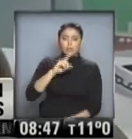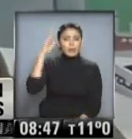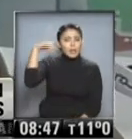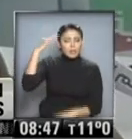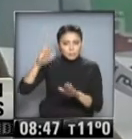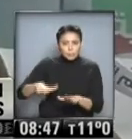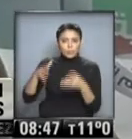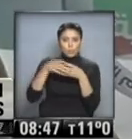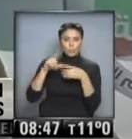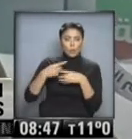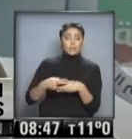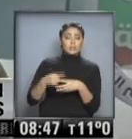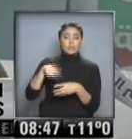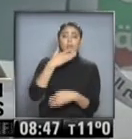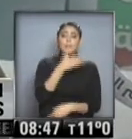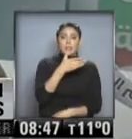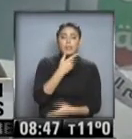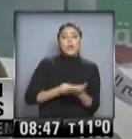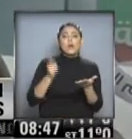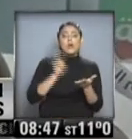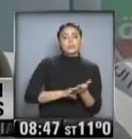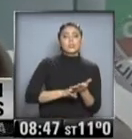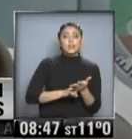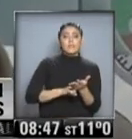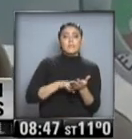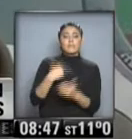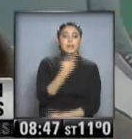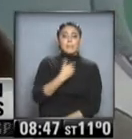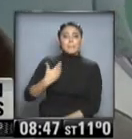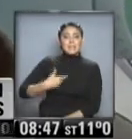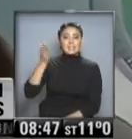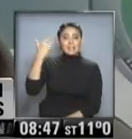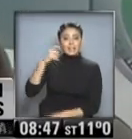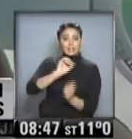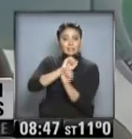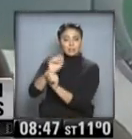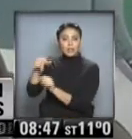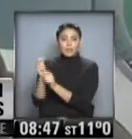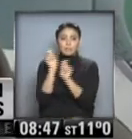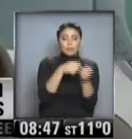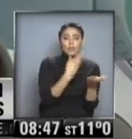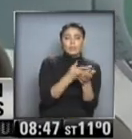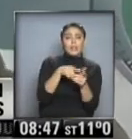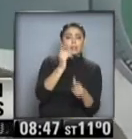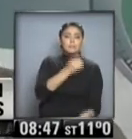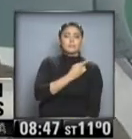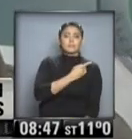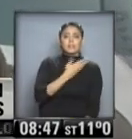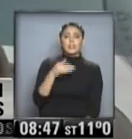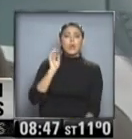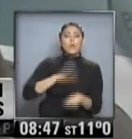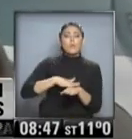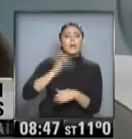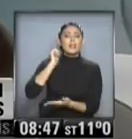hermanos musulmanes que exigen que se reinstale en su puesto al presidente mohamed mursi dirigente de ese movimiento derrocado por los militares